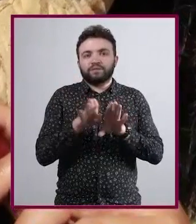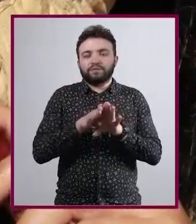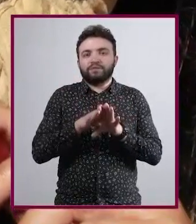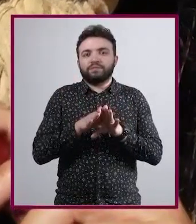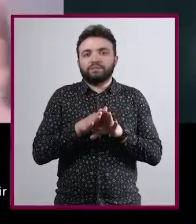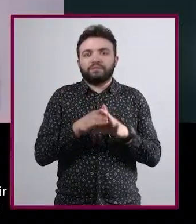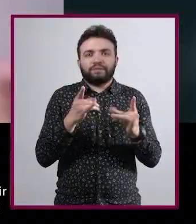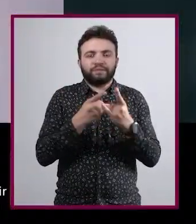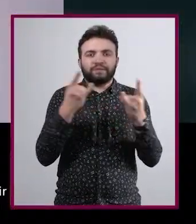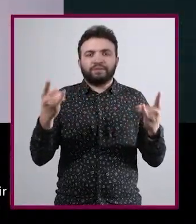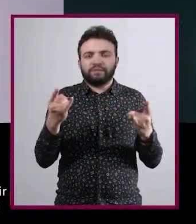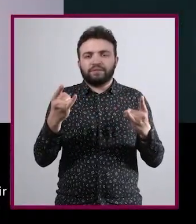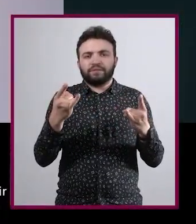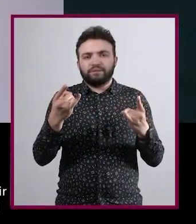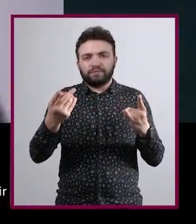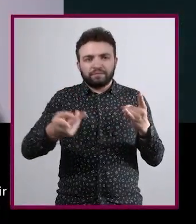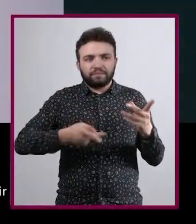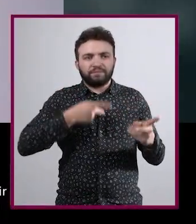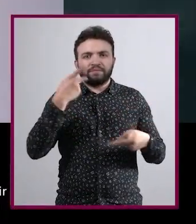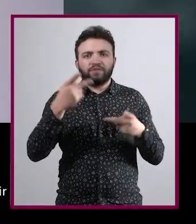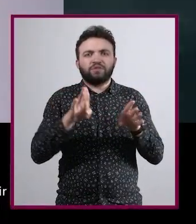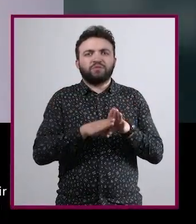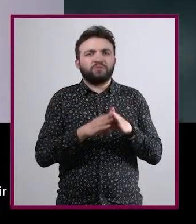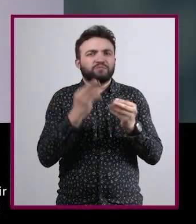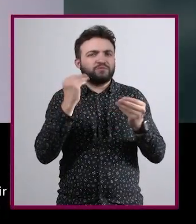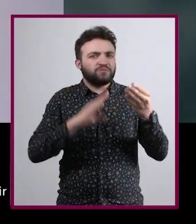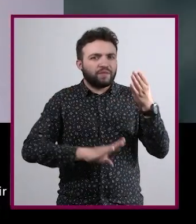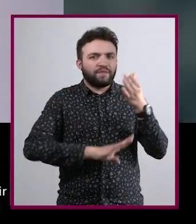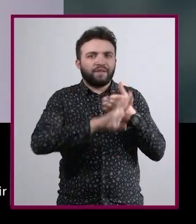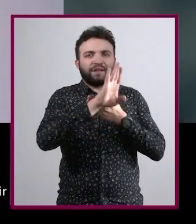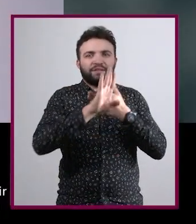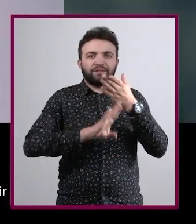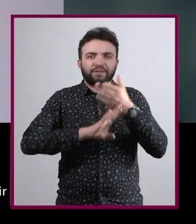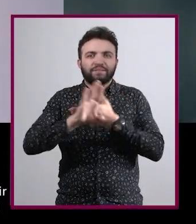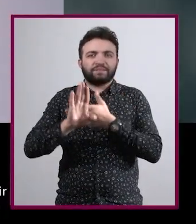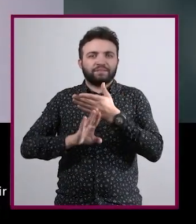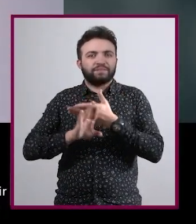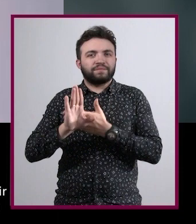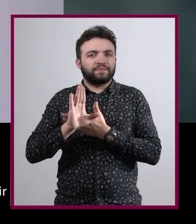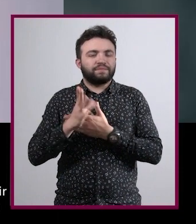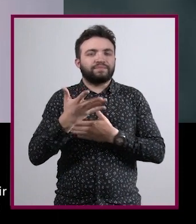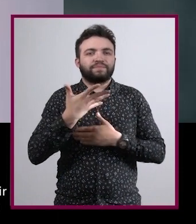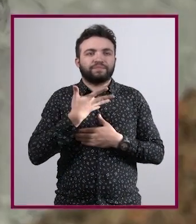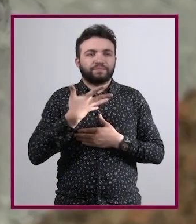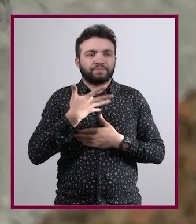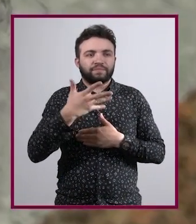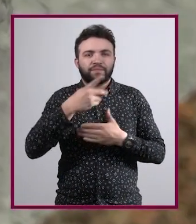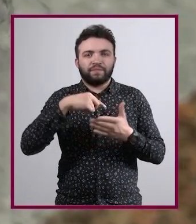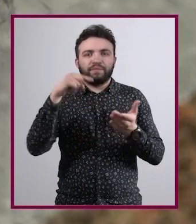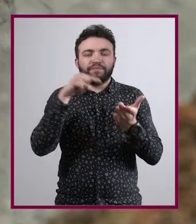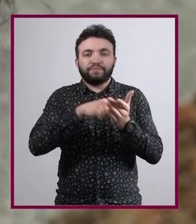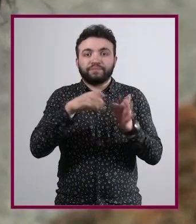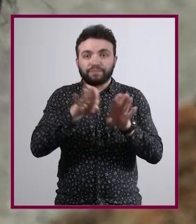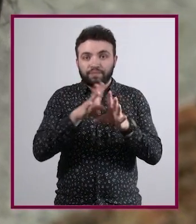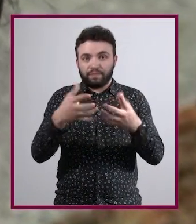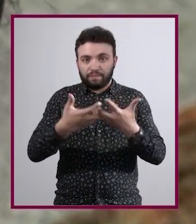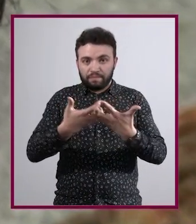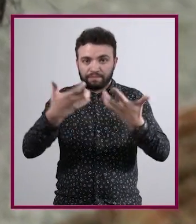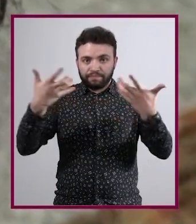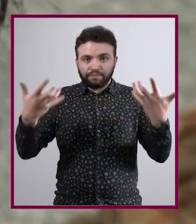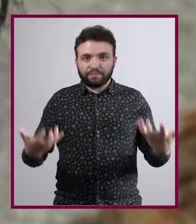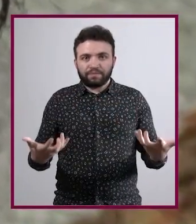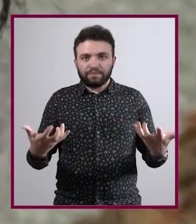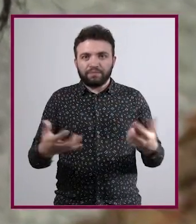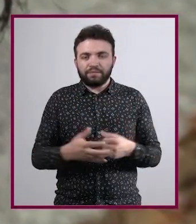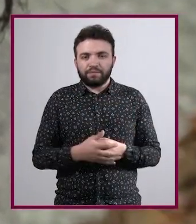reúne diferentes fantasmas que se encuentran en un territorio que